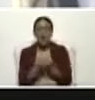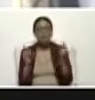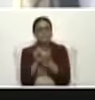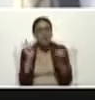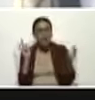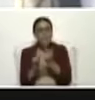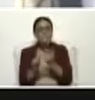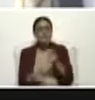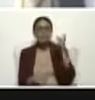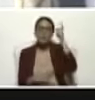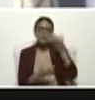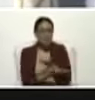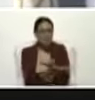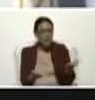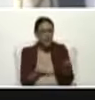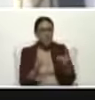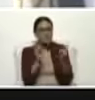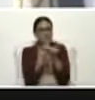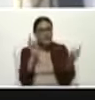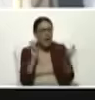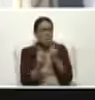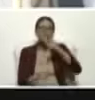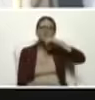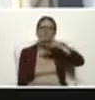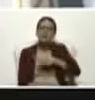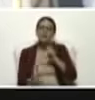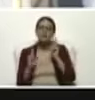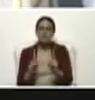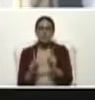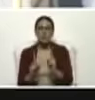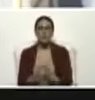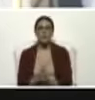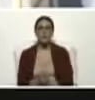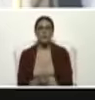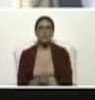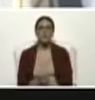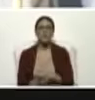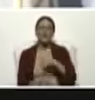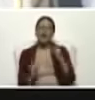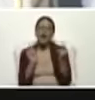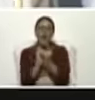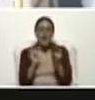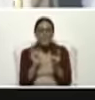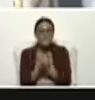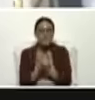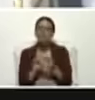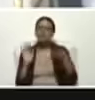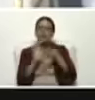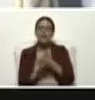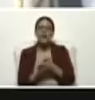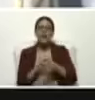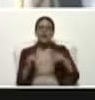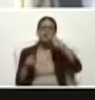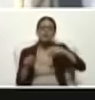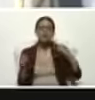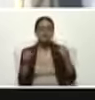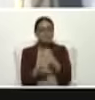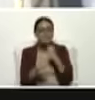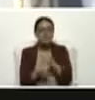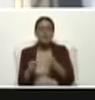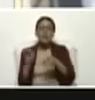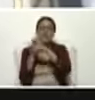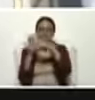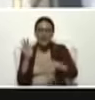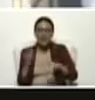nuestro, amor por la historia, amor por el derecho al futuro,